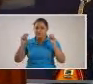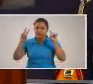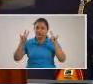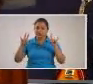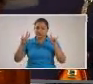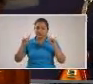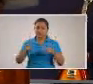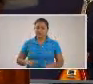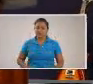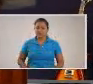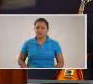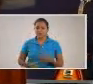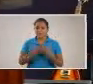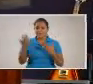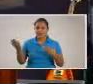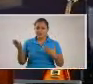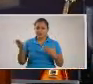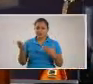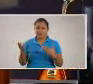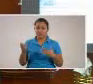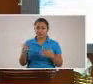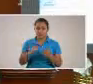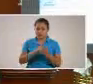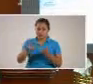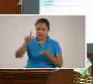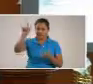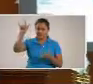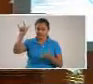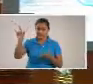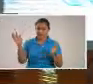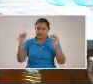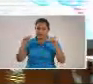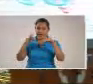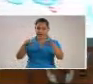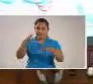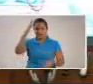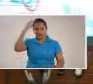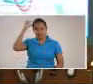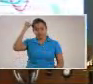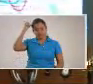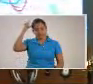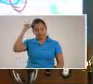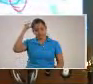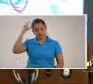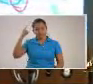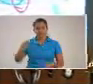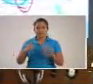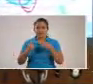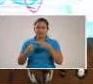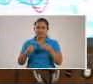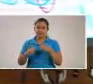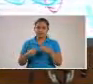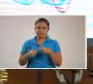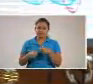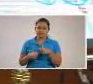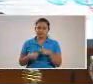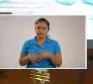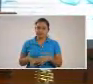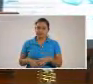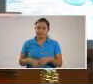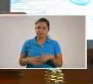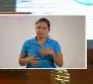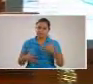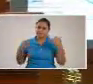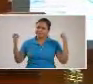mandó sus portaaviones al Mar Negro. Ya hicieron prácticas militares conjuntas entre el ejército de los